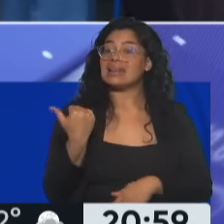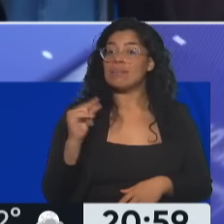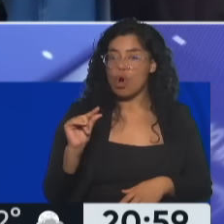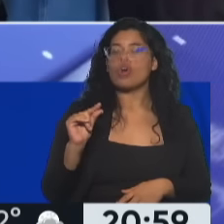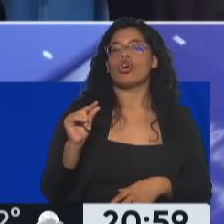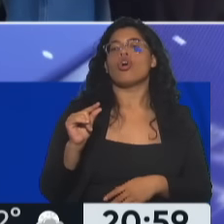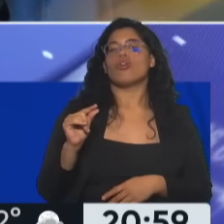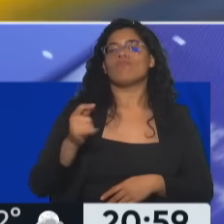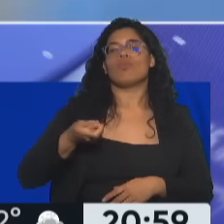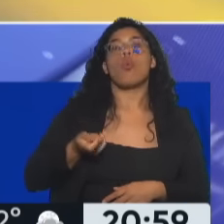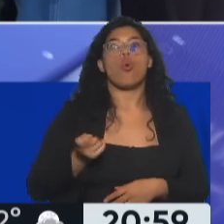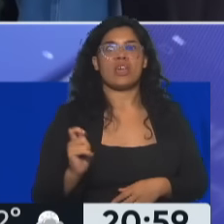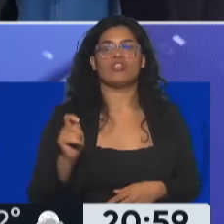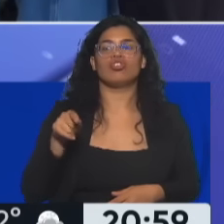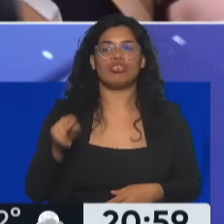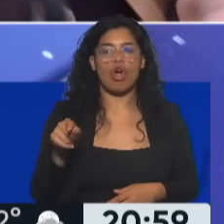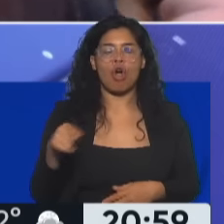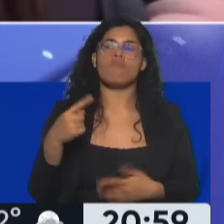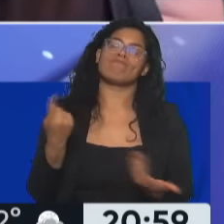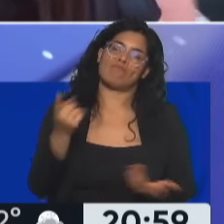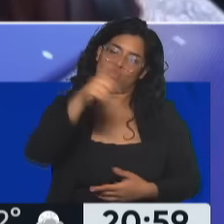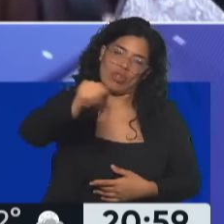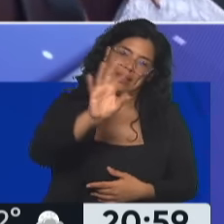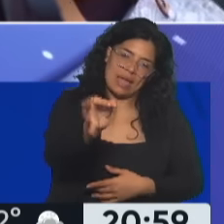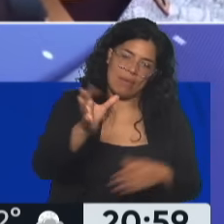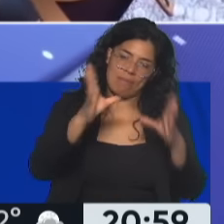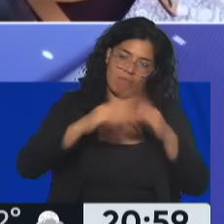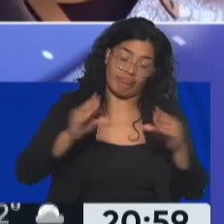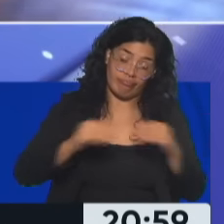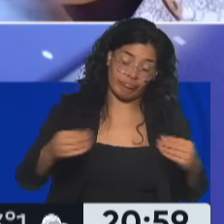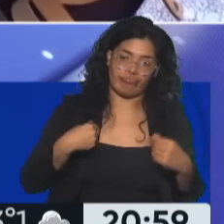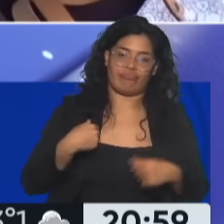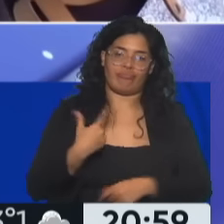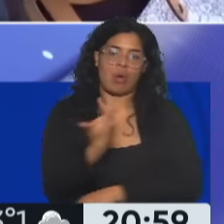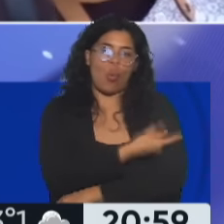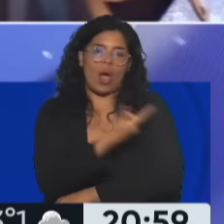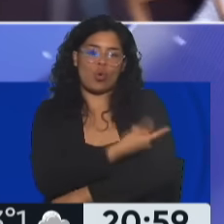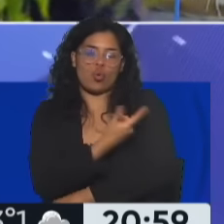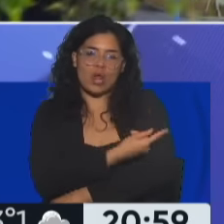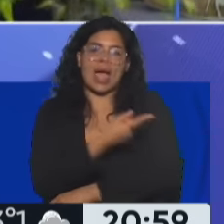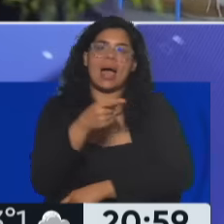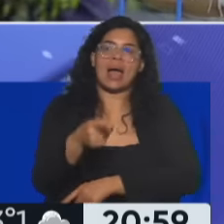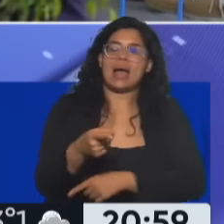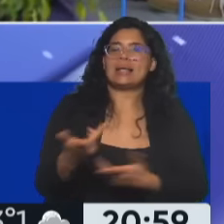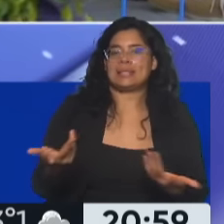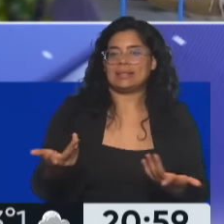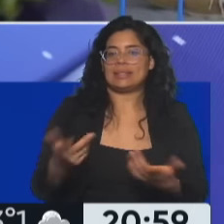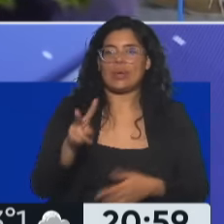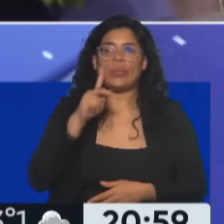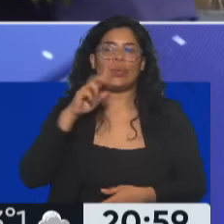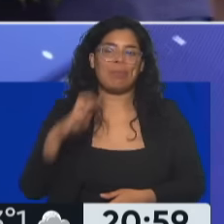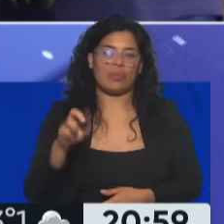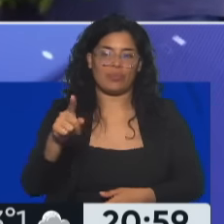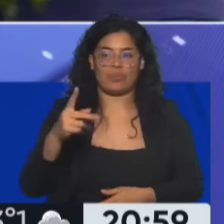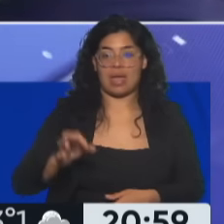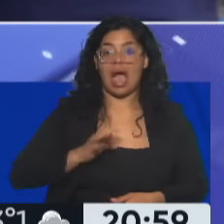su procesamiento por el escándalo, ustedes recordarán, del vacunatorio VIP durante la gestión de la pandemia del COVID-19 en el 2020. Su